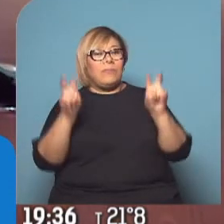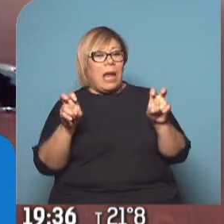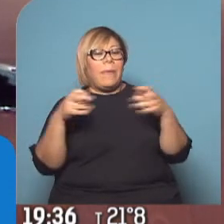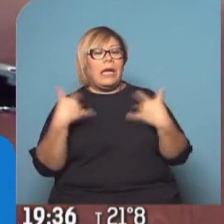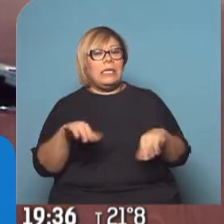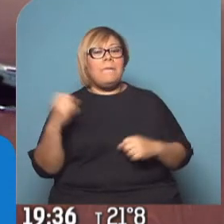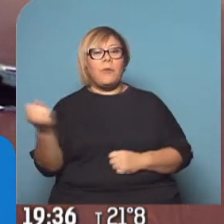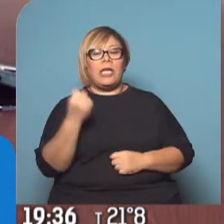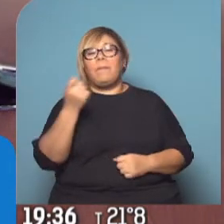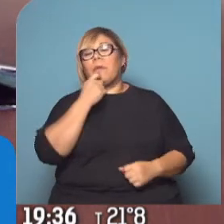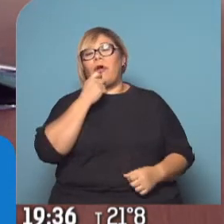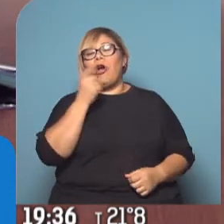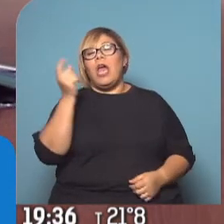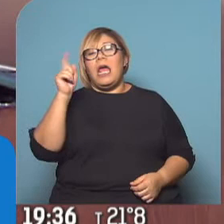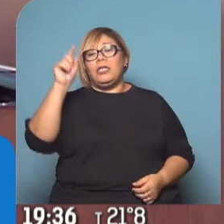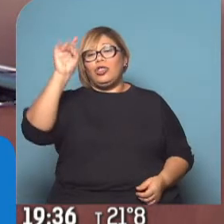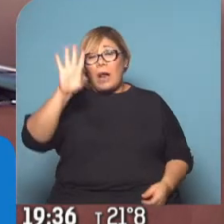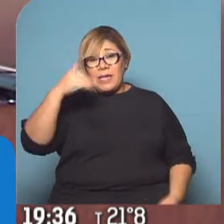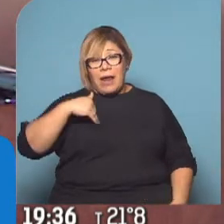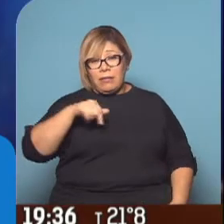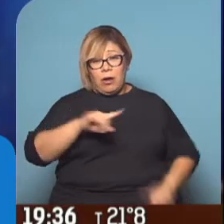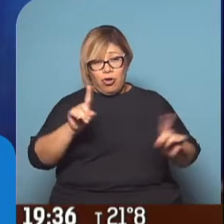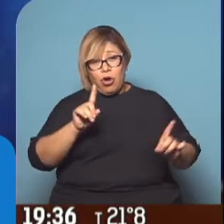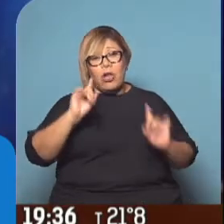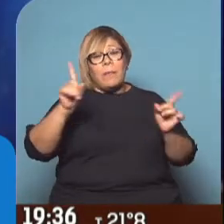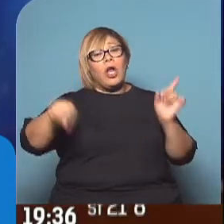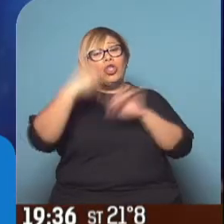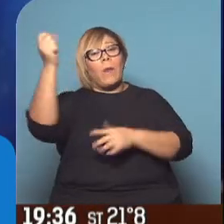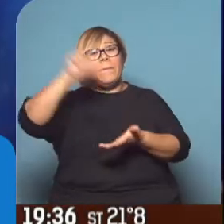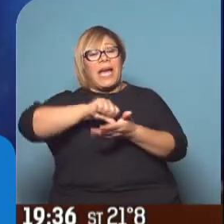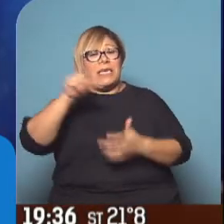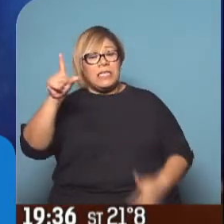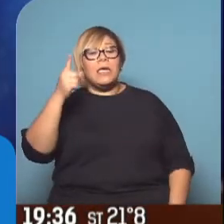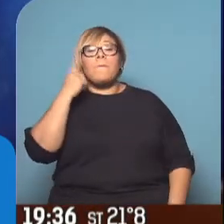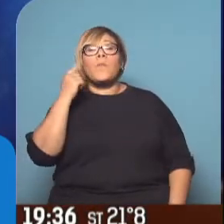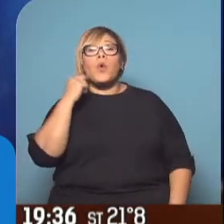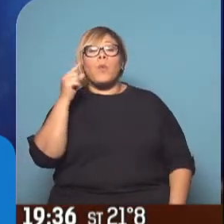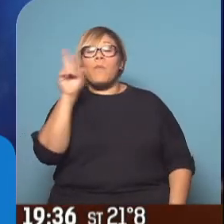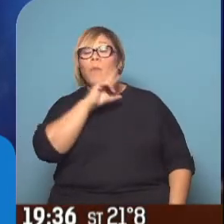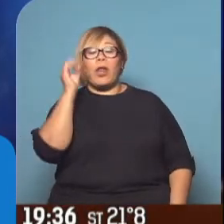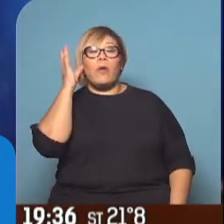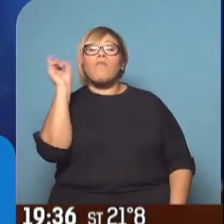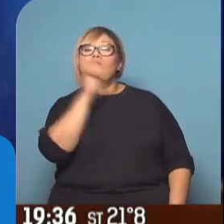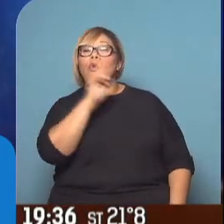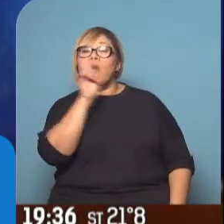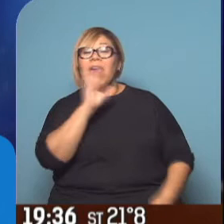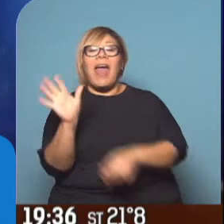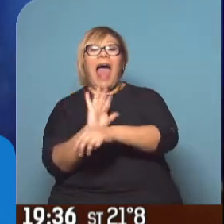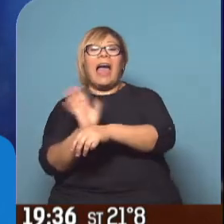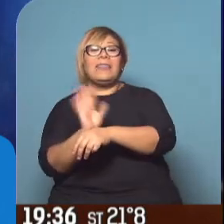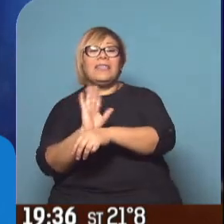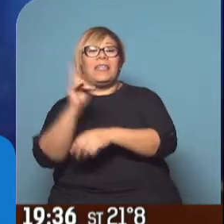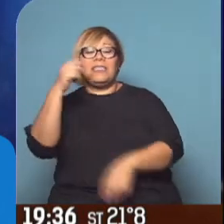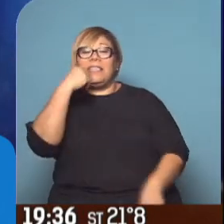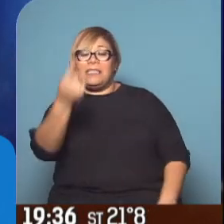día salía un caso famoso por quien lo era y por quien es, que es la actriz Charlize Theron, que decía que, bueno, interpretaba que su